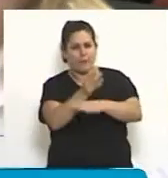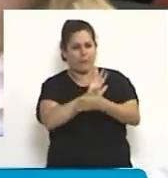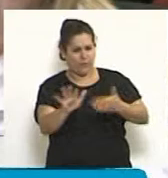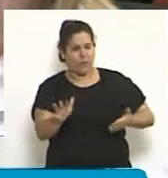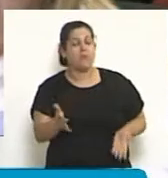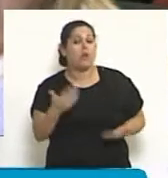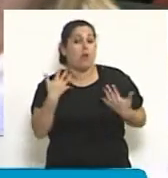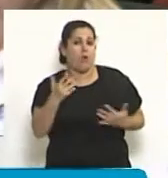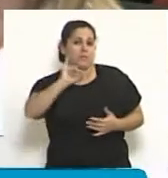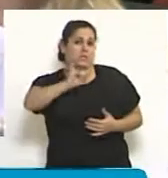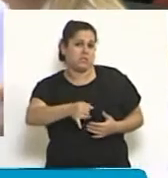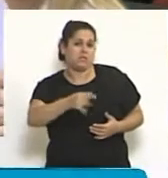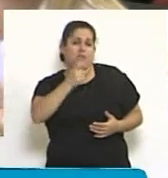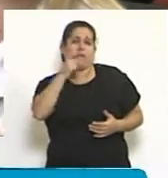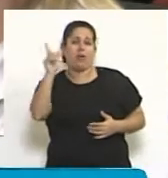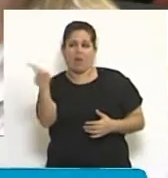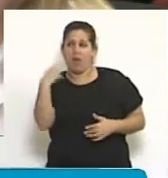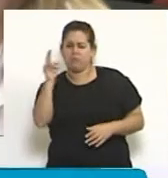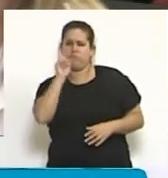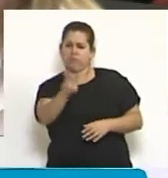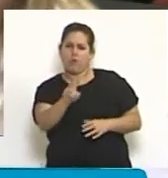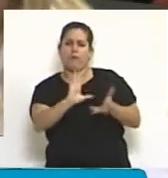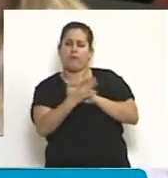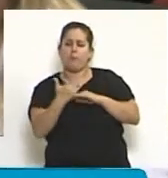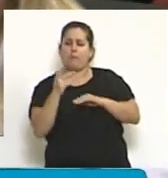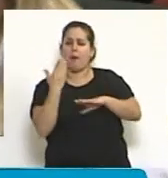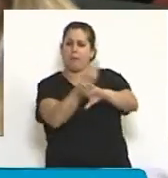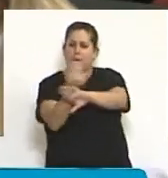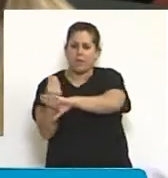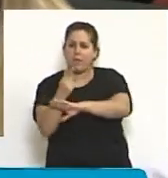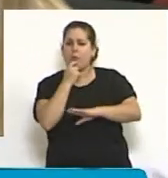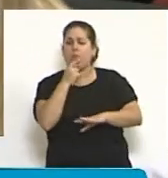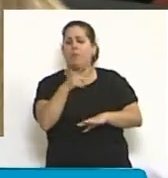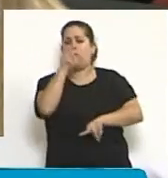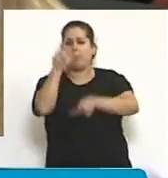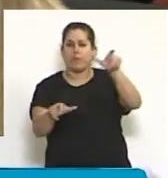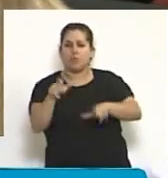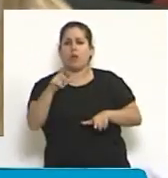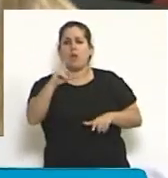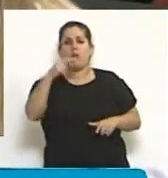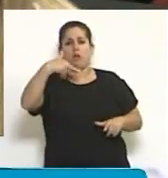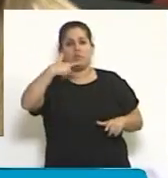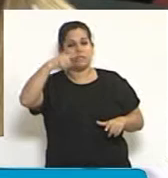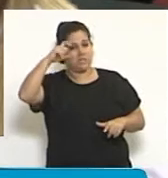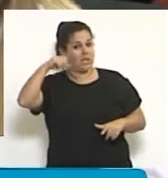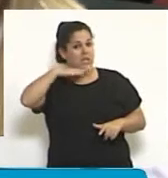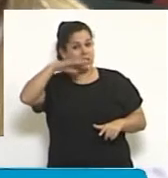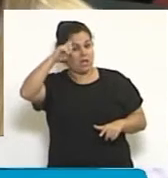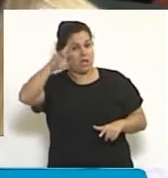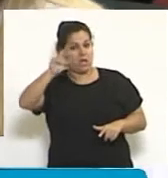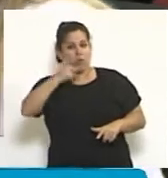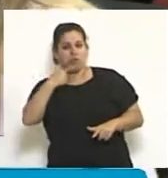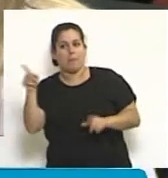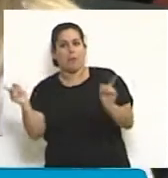uno mira el funcionamiento del sistema constitucional y los mandatos, los consejeros del Consejo de la Magistratura tienen un mandato